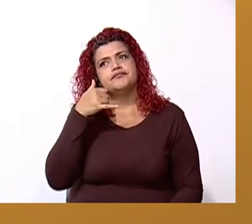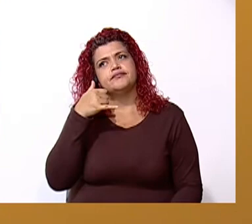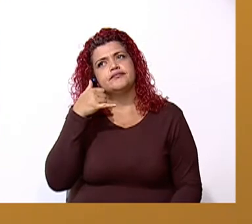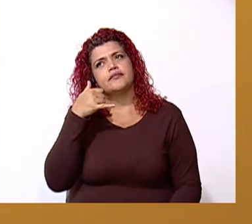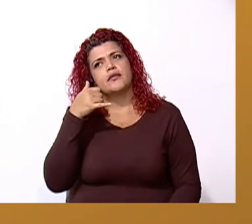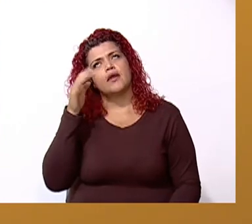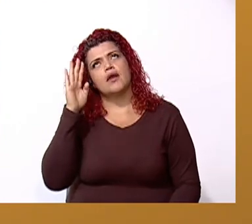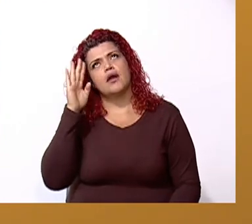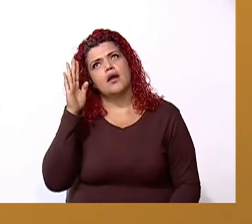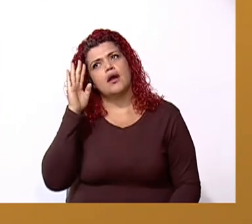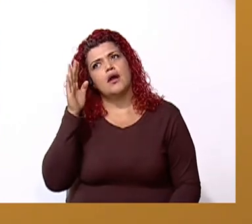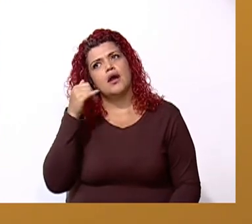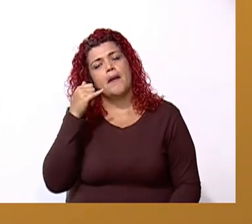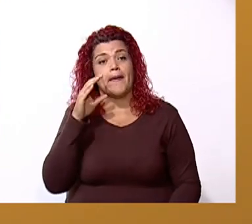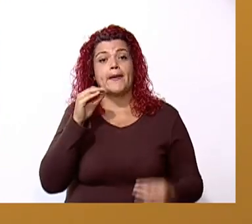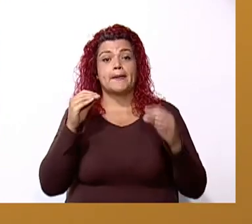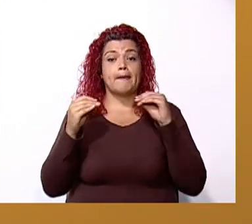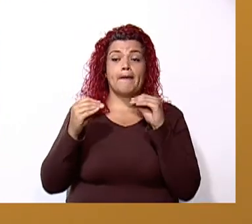¿Aló?